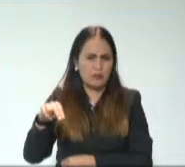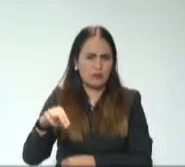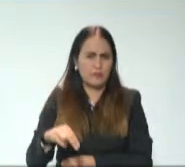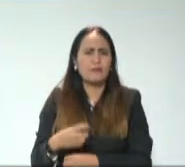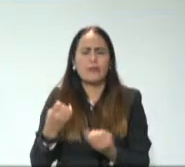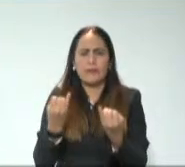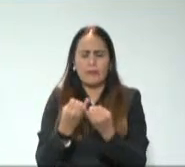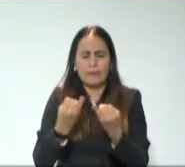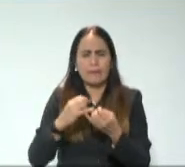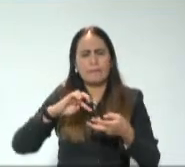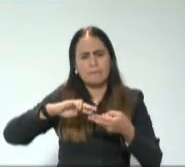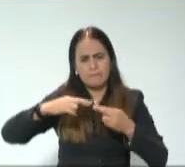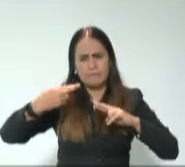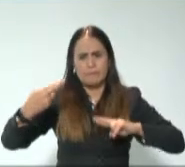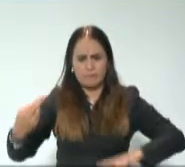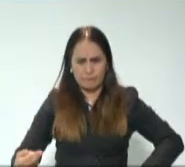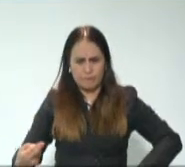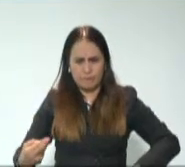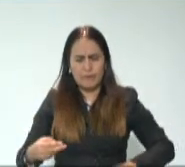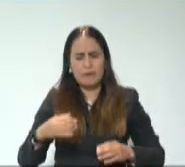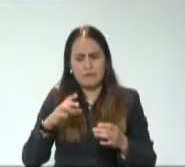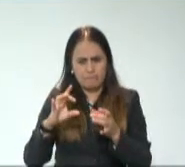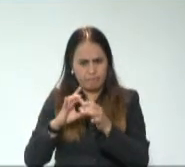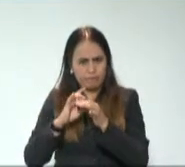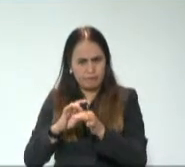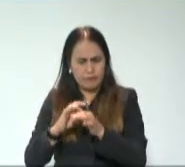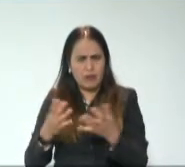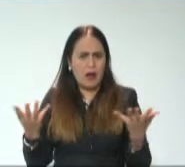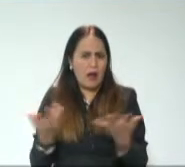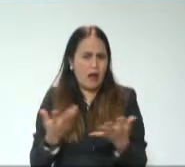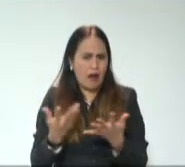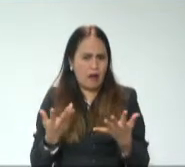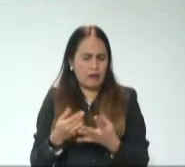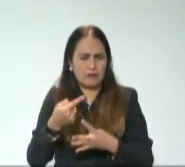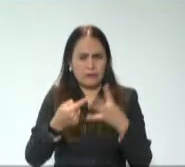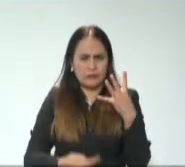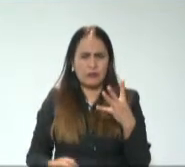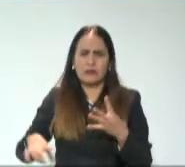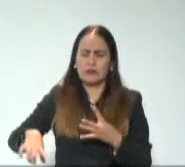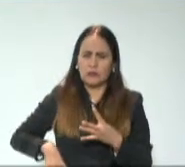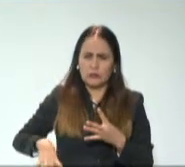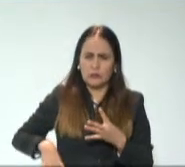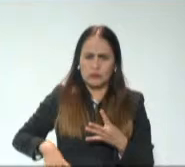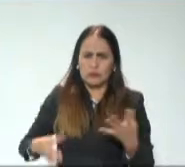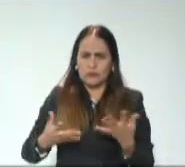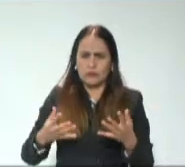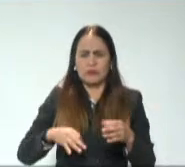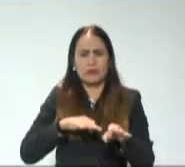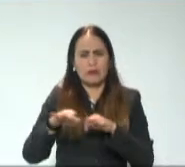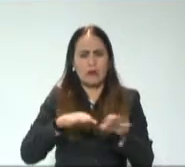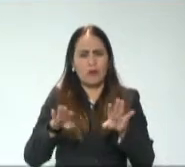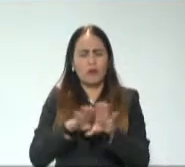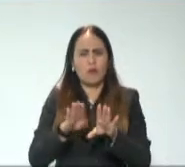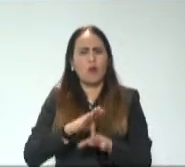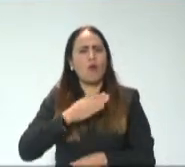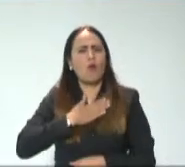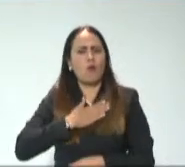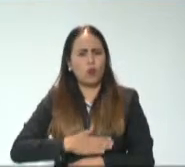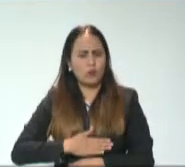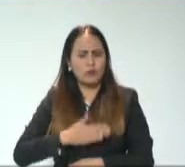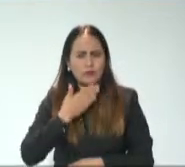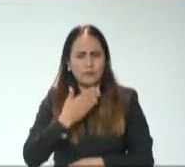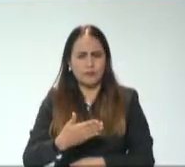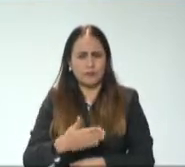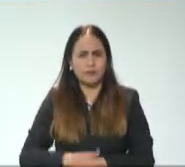estén relacionados directa o indirectamente con el ejercicio de su función constitucional de impartición de justicia de